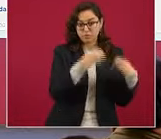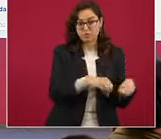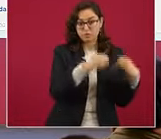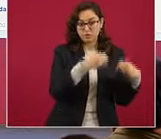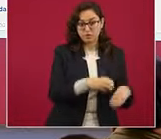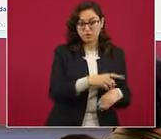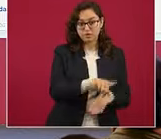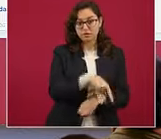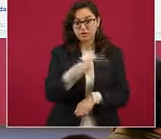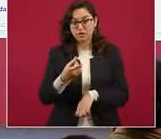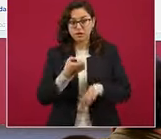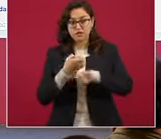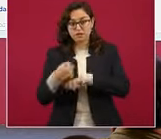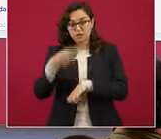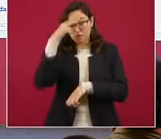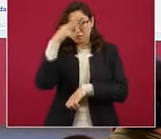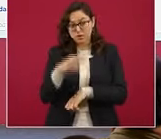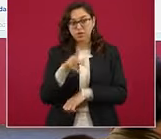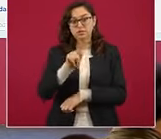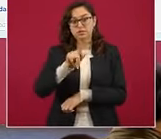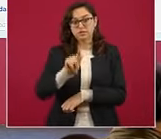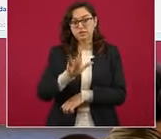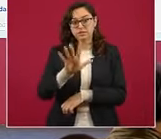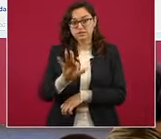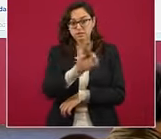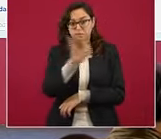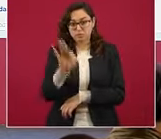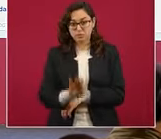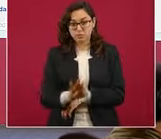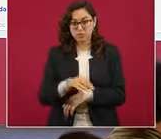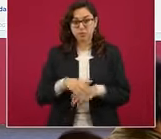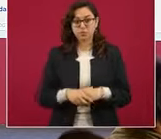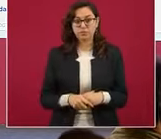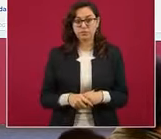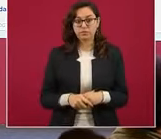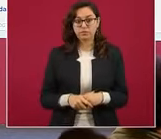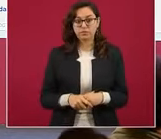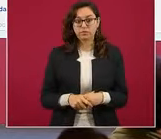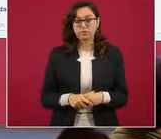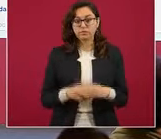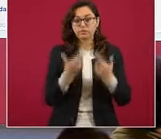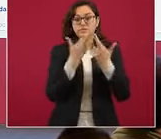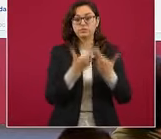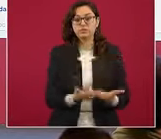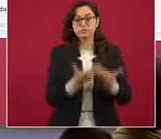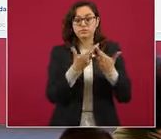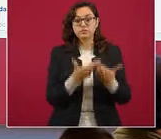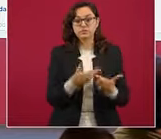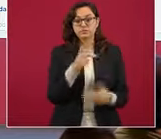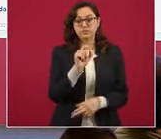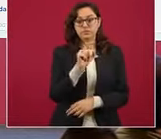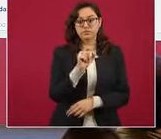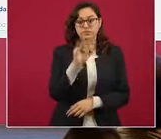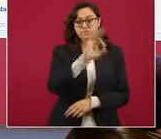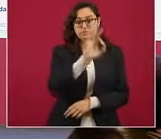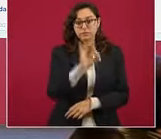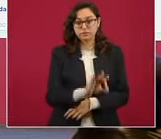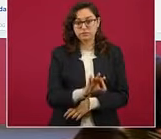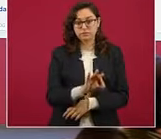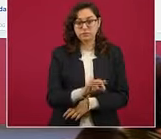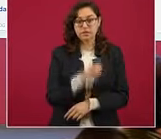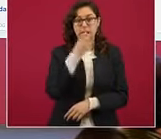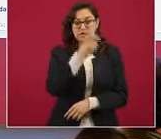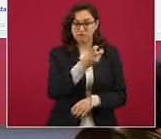y 75, Estado de México. Entonces, esto es lo que tenemos disponible. Esto lo